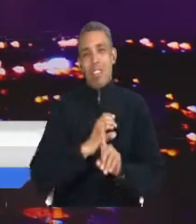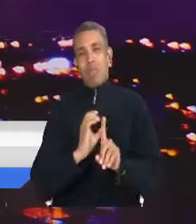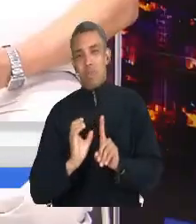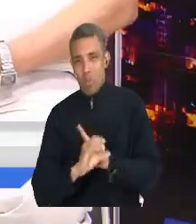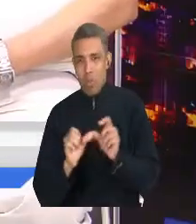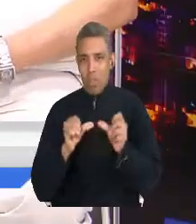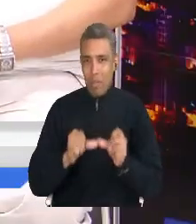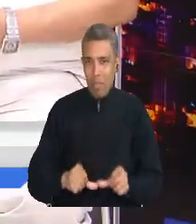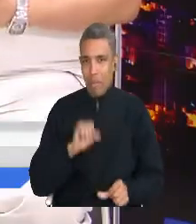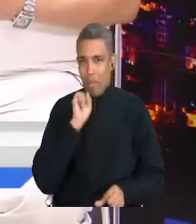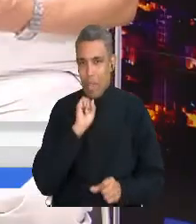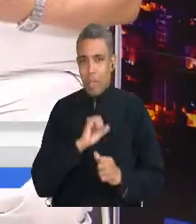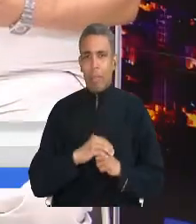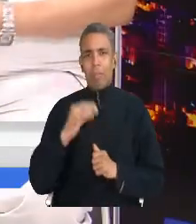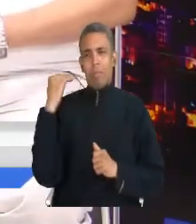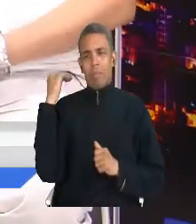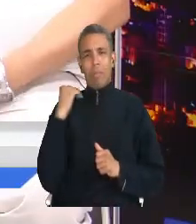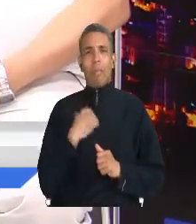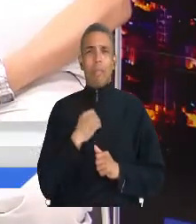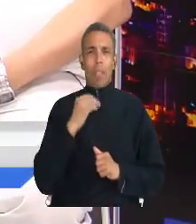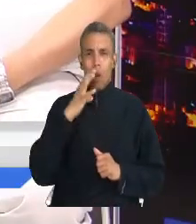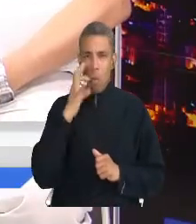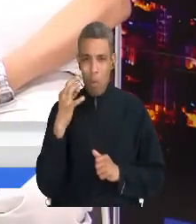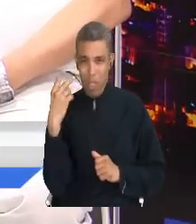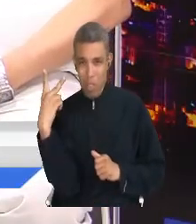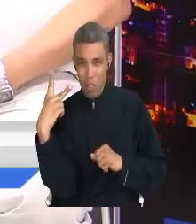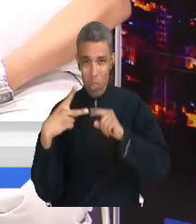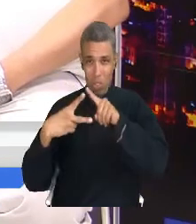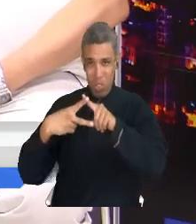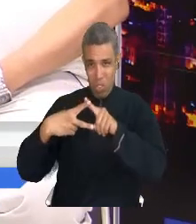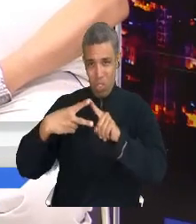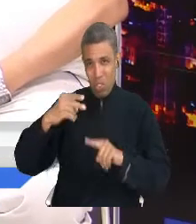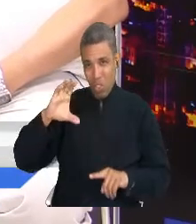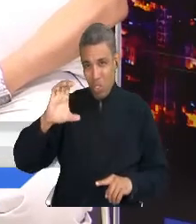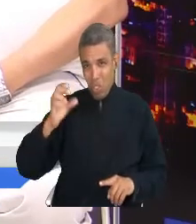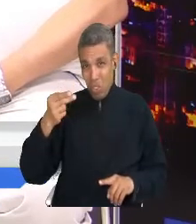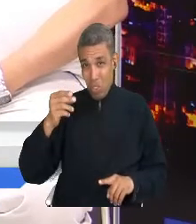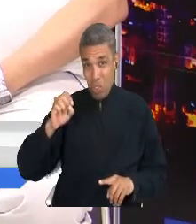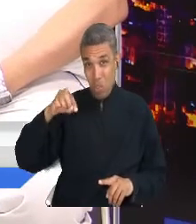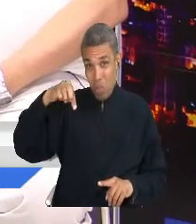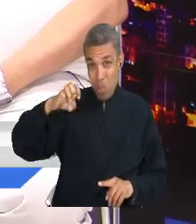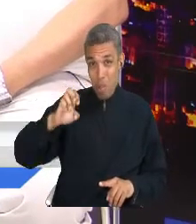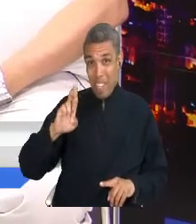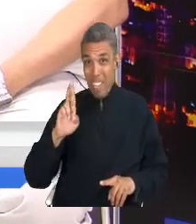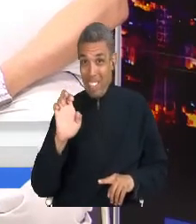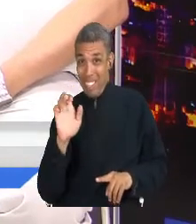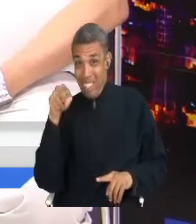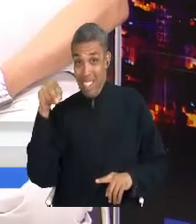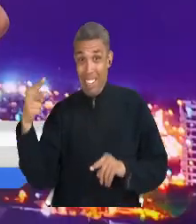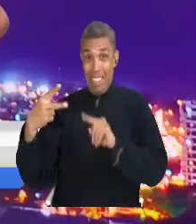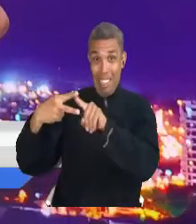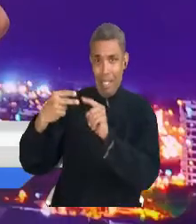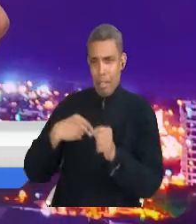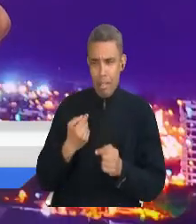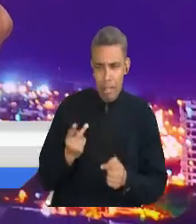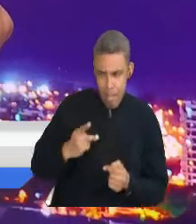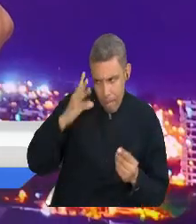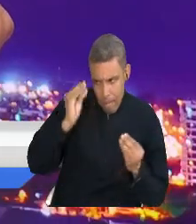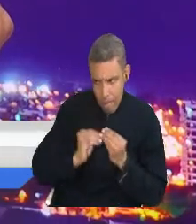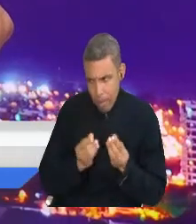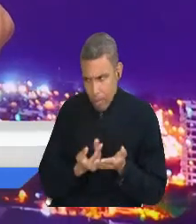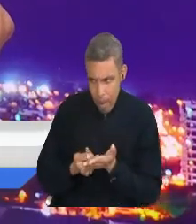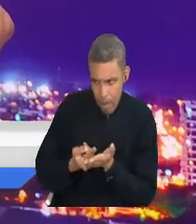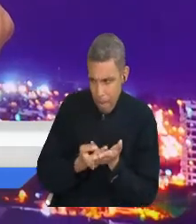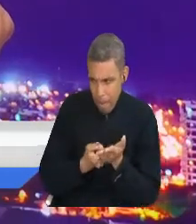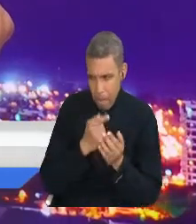Se pusieron de acuerdo para esta gran obra musical que le ha dado la vuelta al mundo, nació aquí en Barranca Bermeja. Sí, señor. José, cuando usted